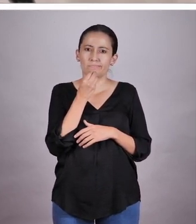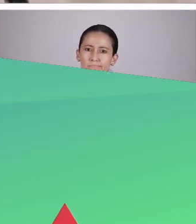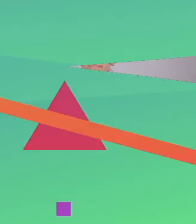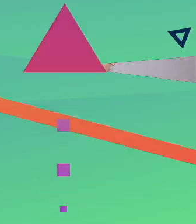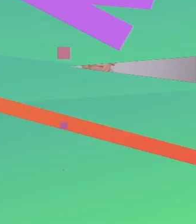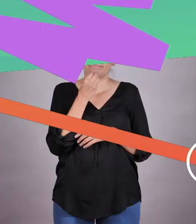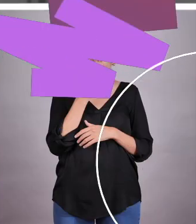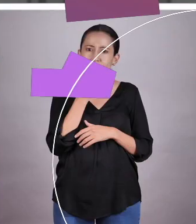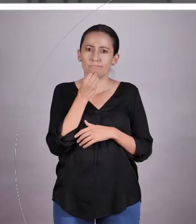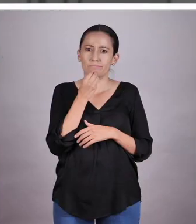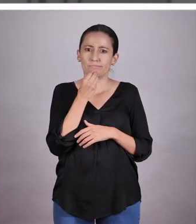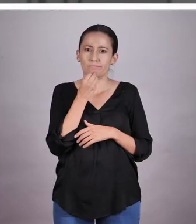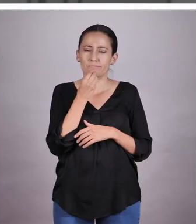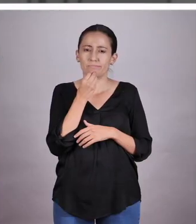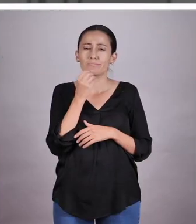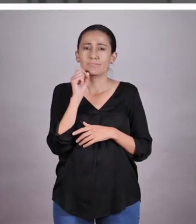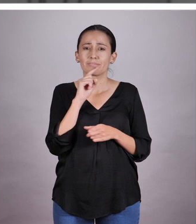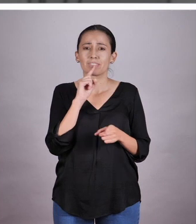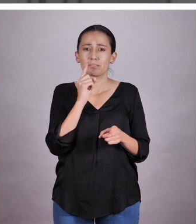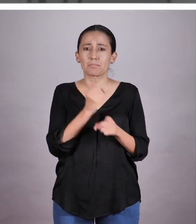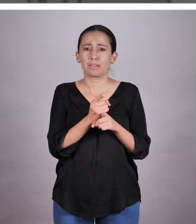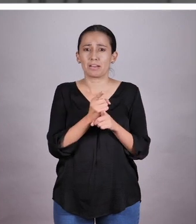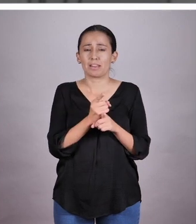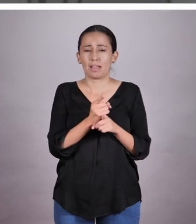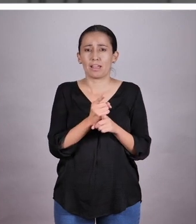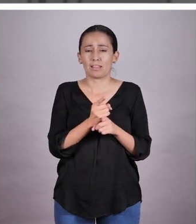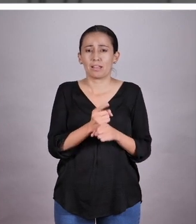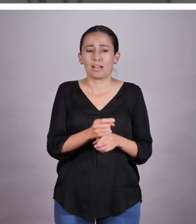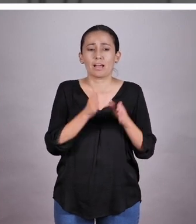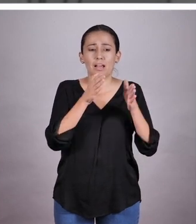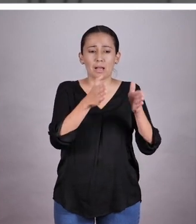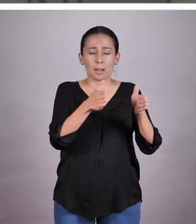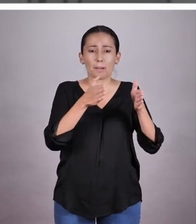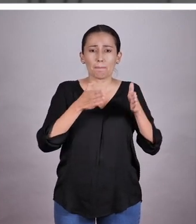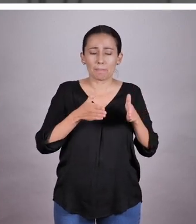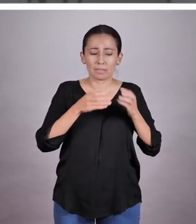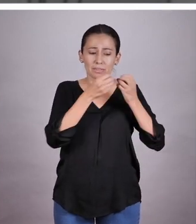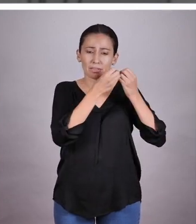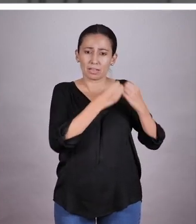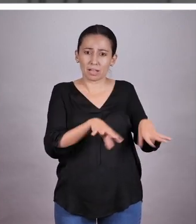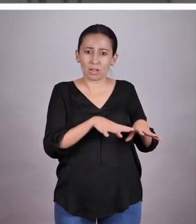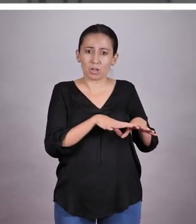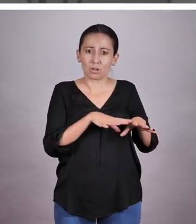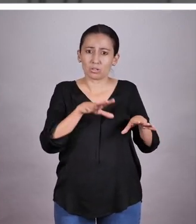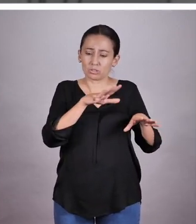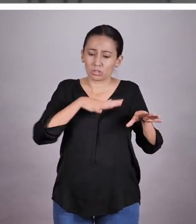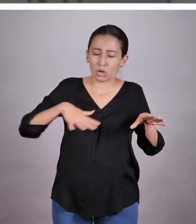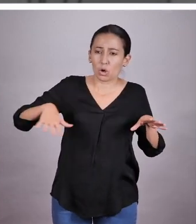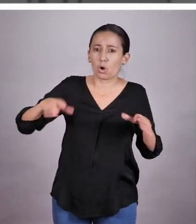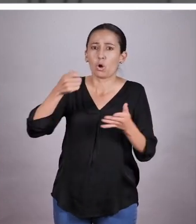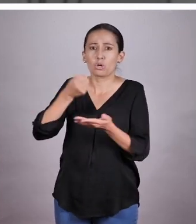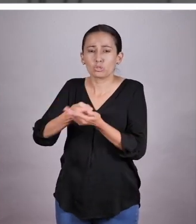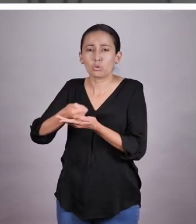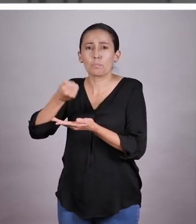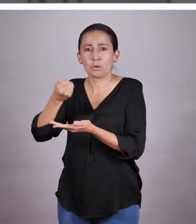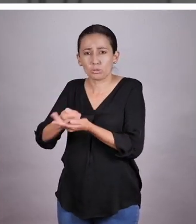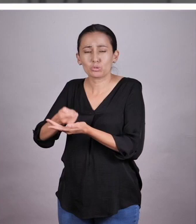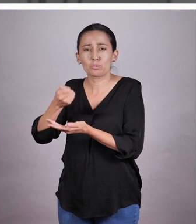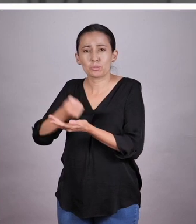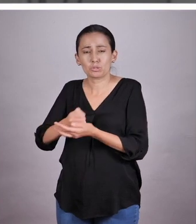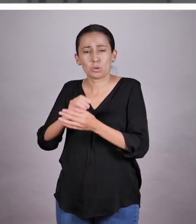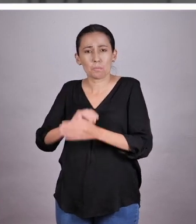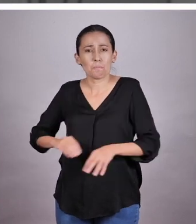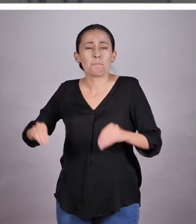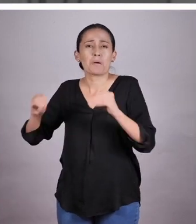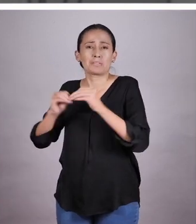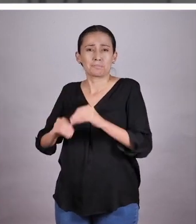Es cierto, aún si la mitad de la población desaparece, el ritmo de consumo que tenemos haría que volvamos a tener